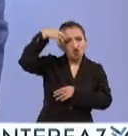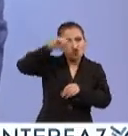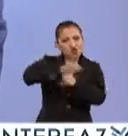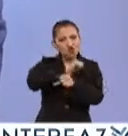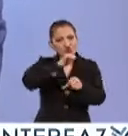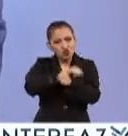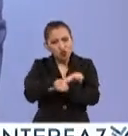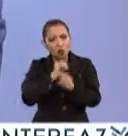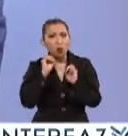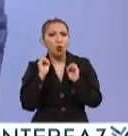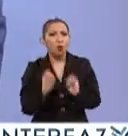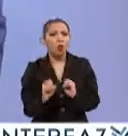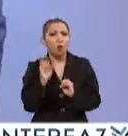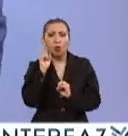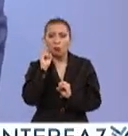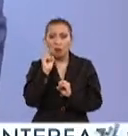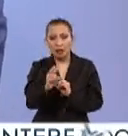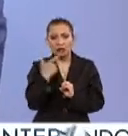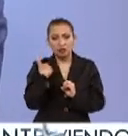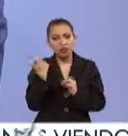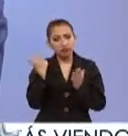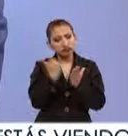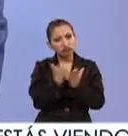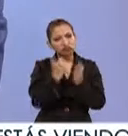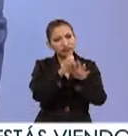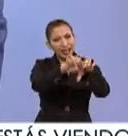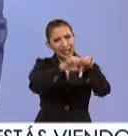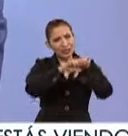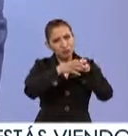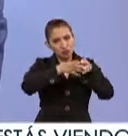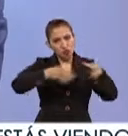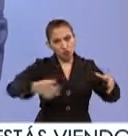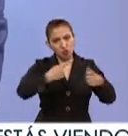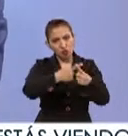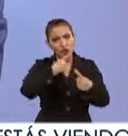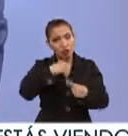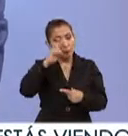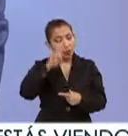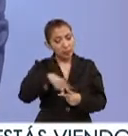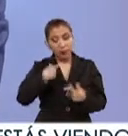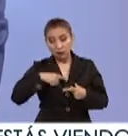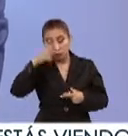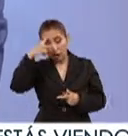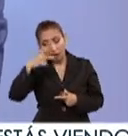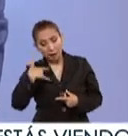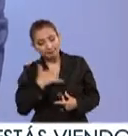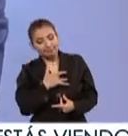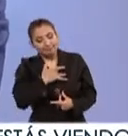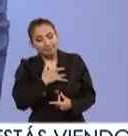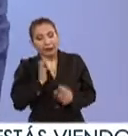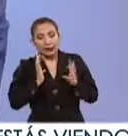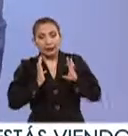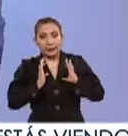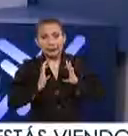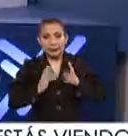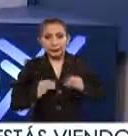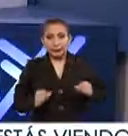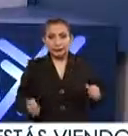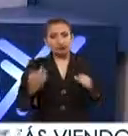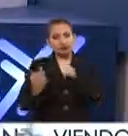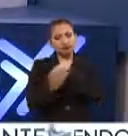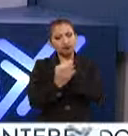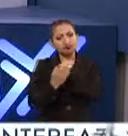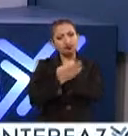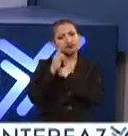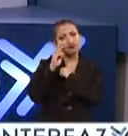Roja, cuando ves a alguien formando parte de este gran equipo, realmente los mexicanos nos sentimos tranquilos, te sientes